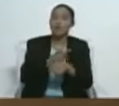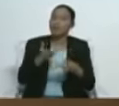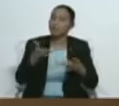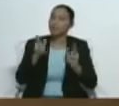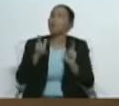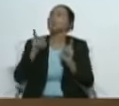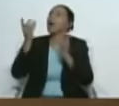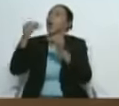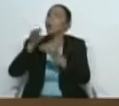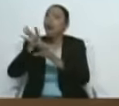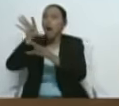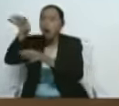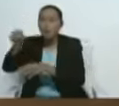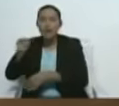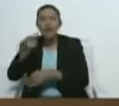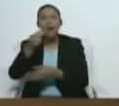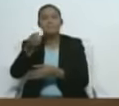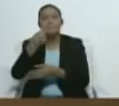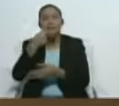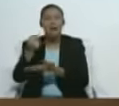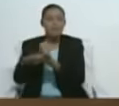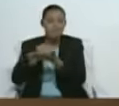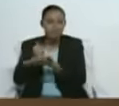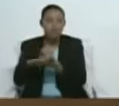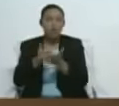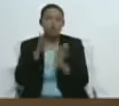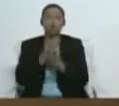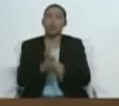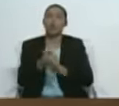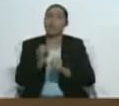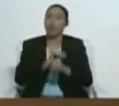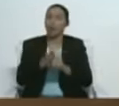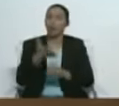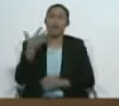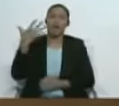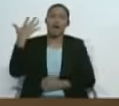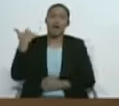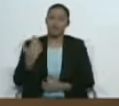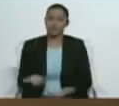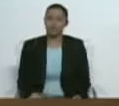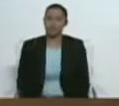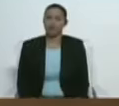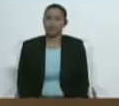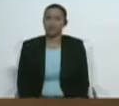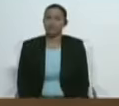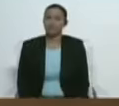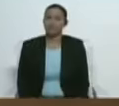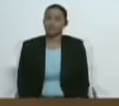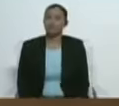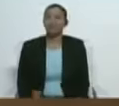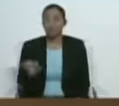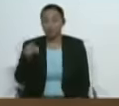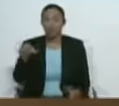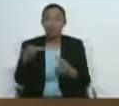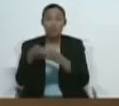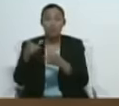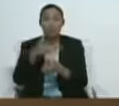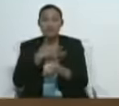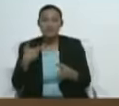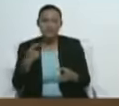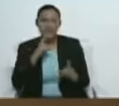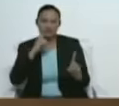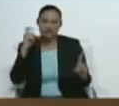comprar medicina para luchar contra la pandemia del covid es decir es una gente ganada a la violencia al